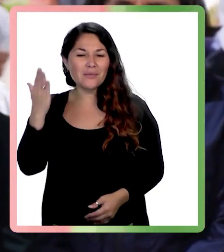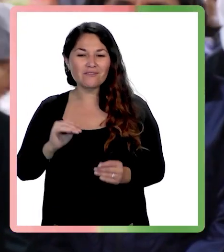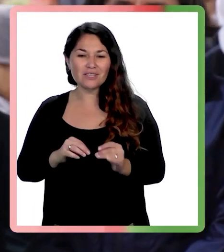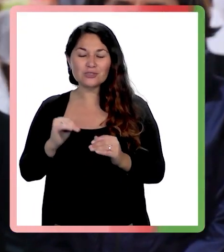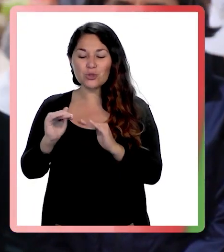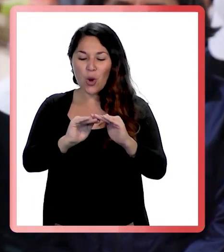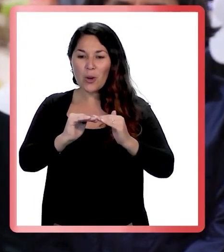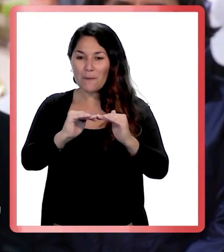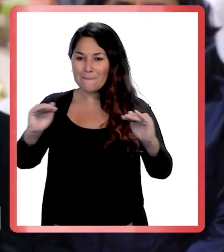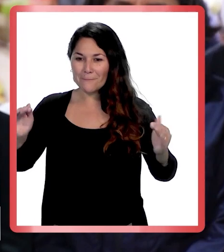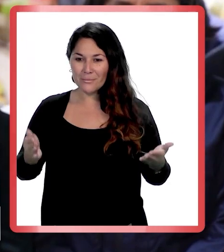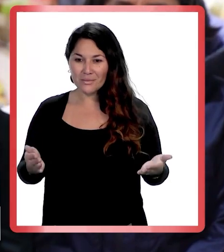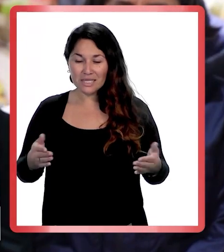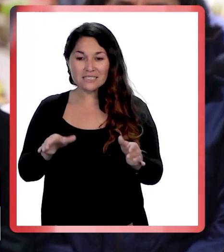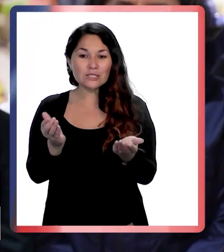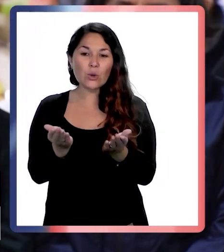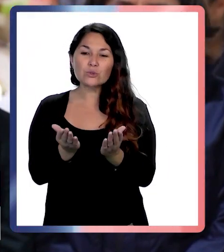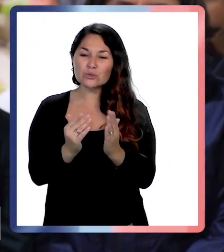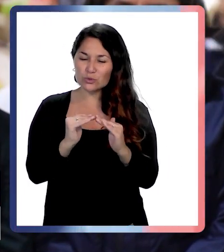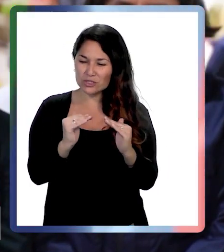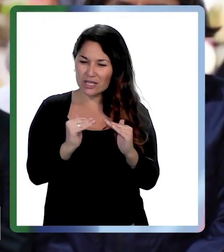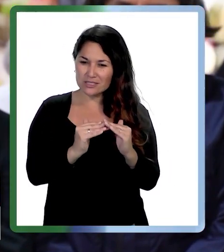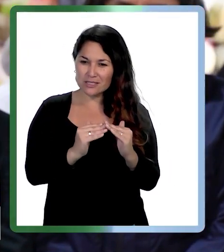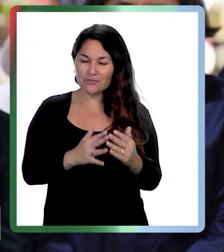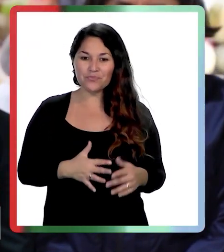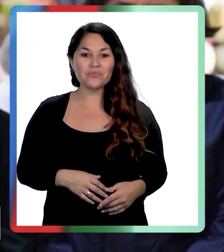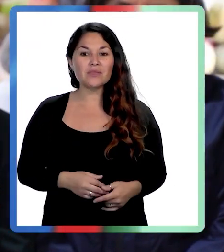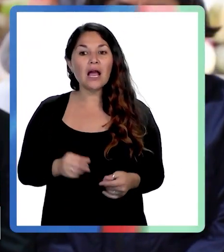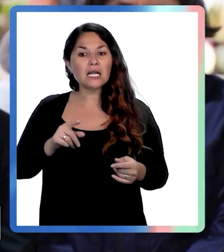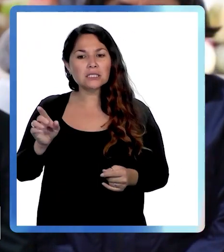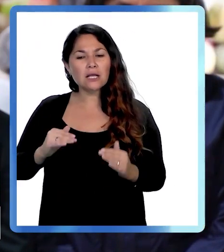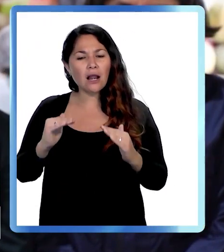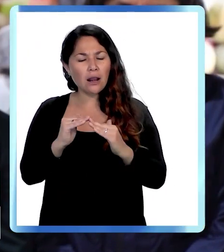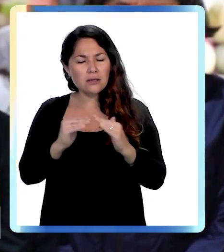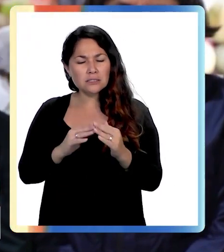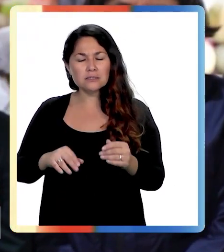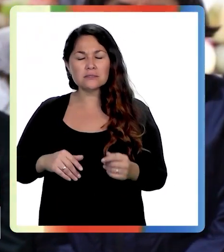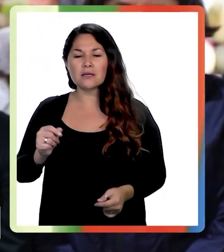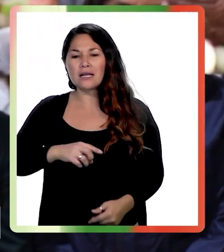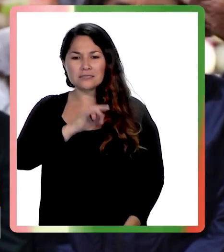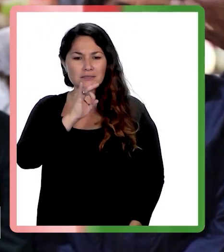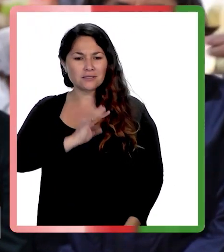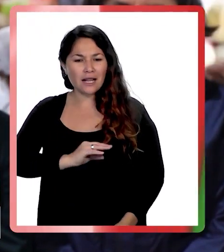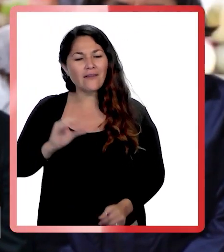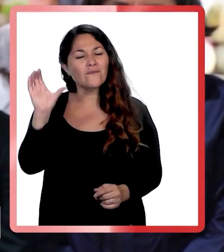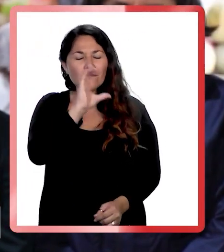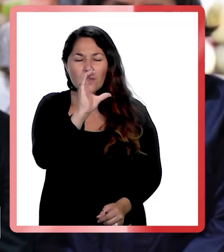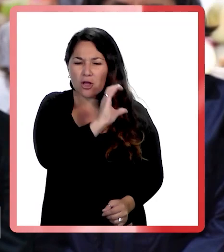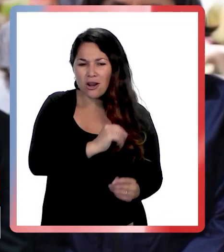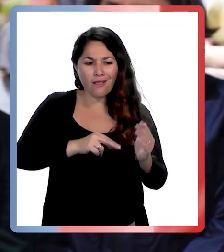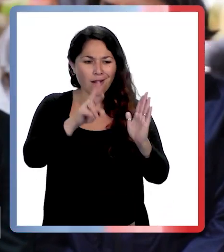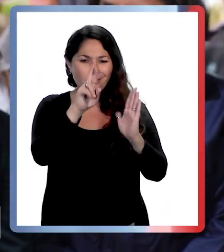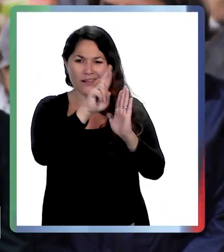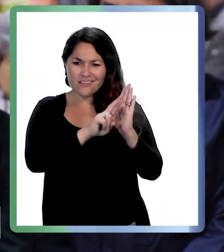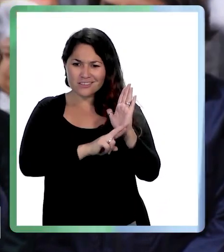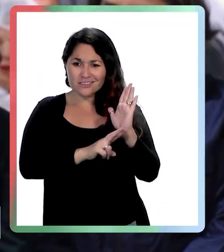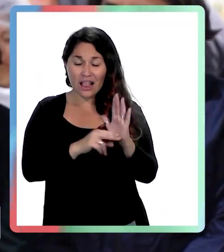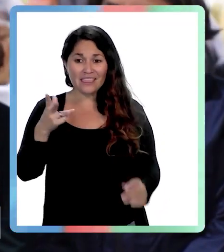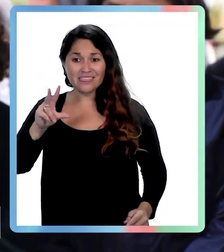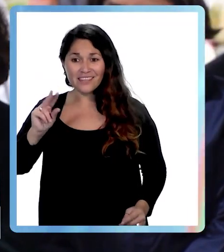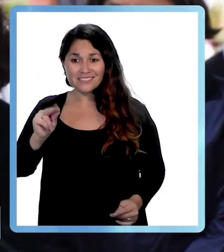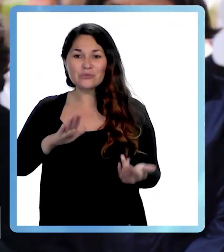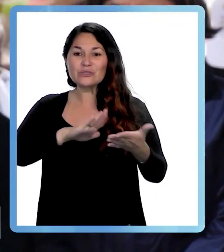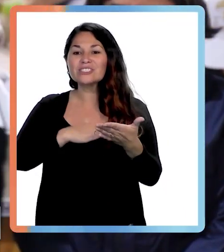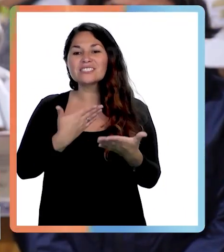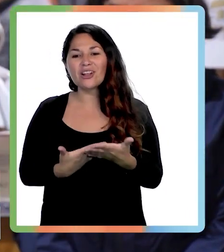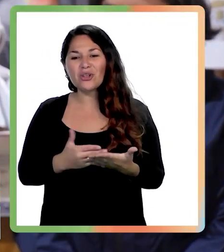En el marco de la cocina chilena tenemos que recuperar nuestras tradiciones, volver a esas recetas antiguas, porque no solo son